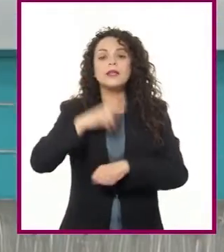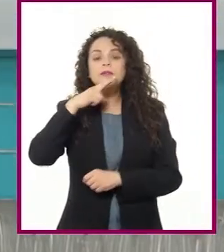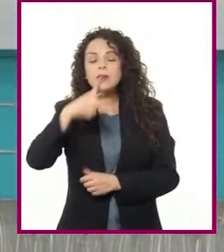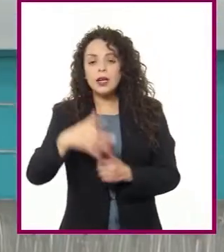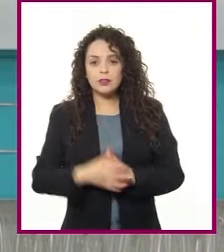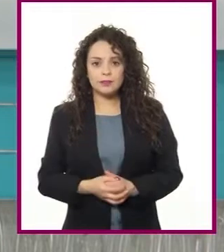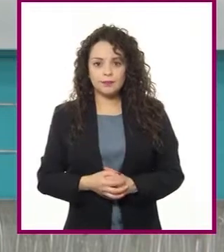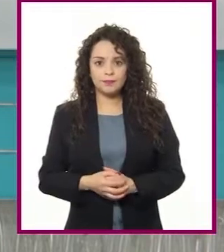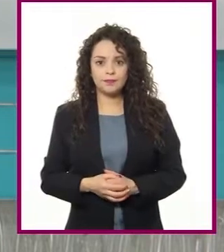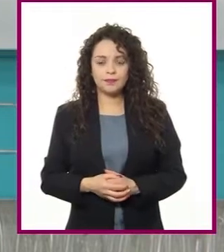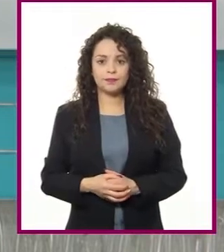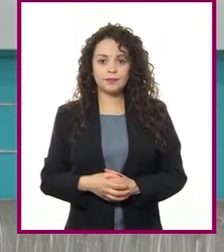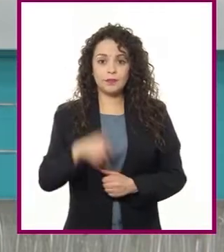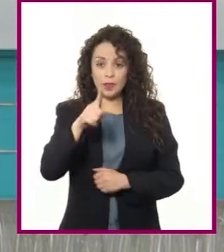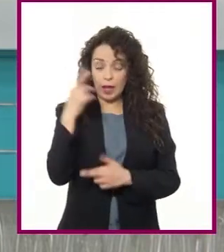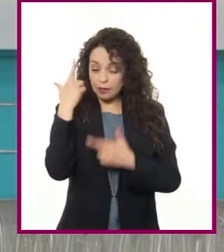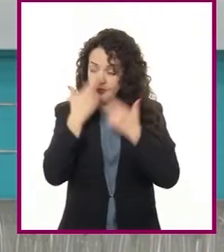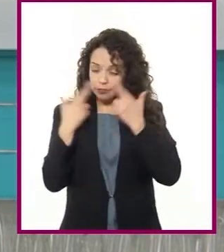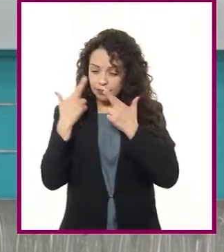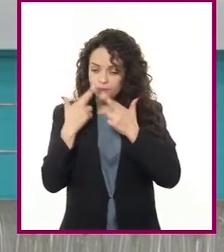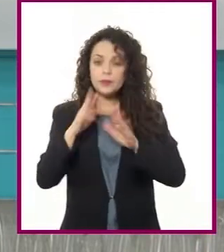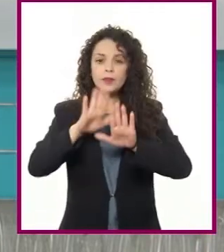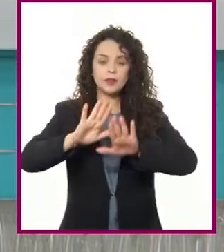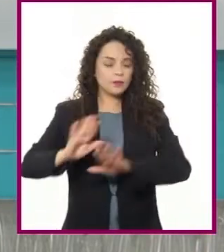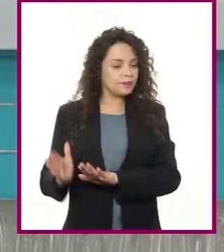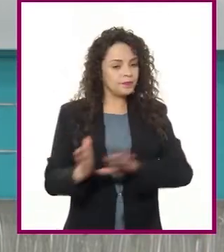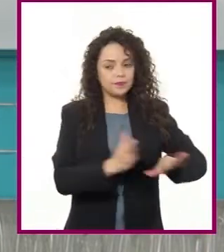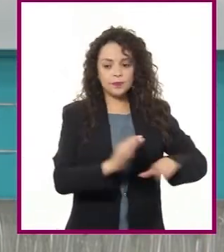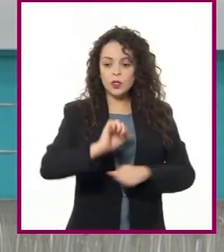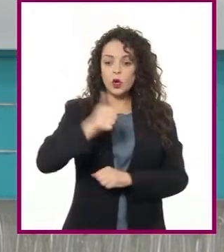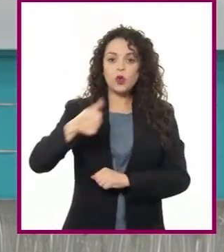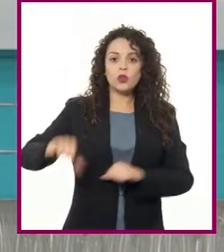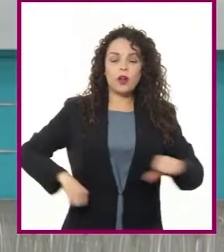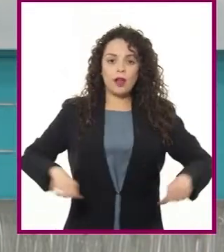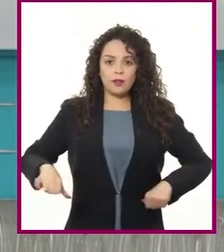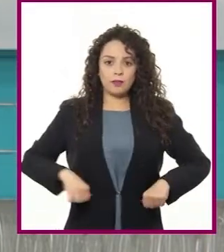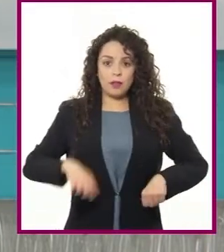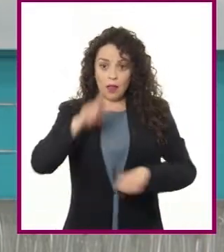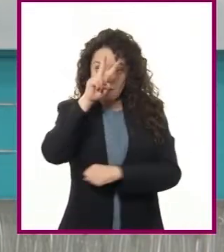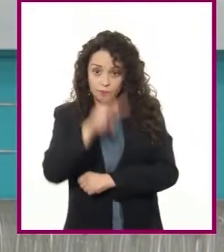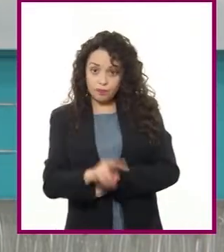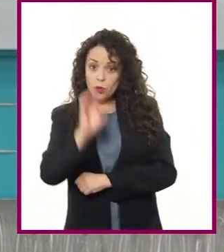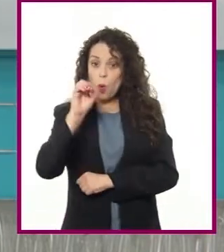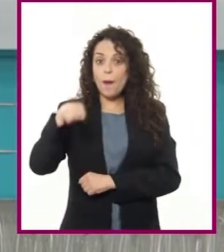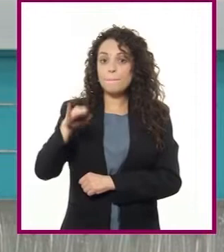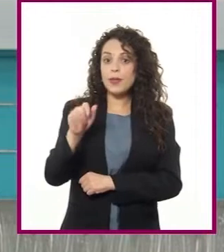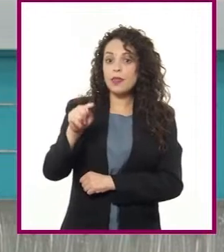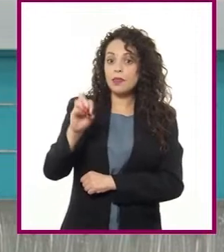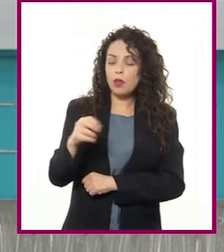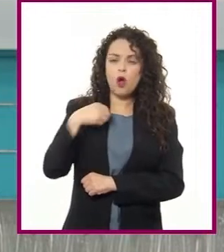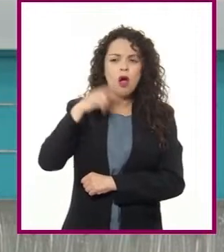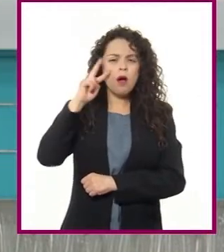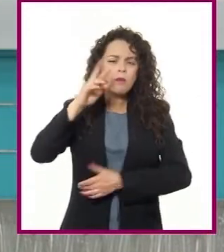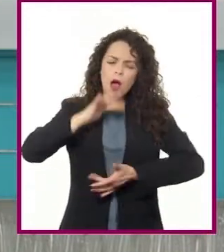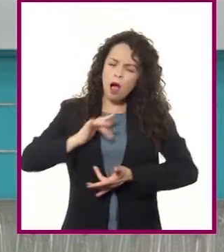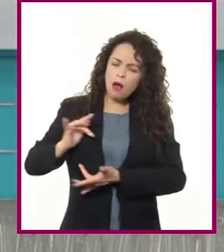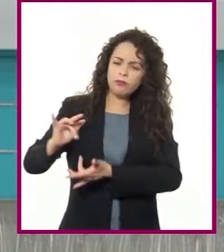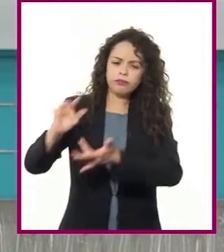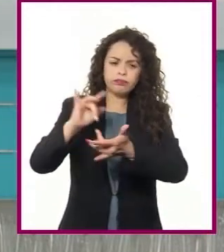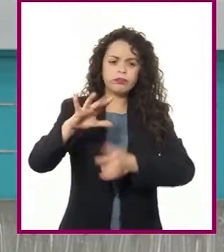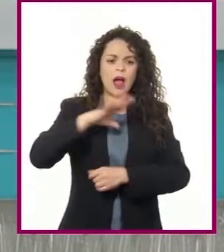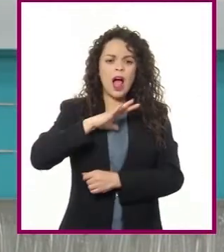lo analizan, veamos con otro reto. ¿Realidad o mito? He visto en las redes sociales que existen